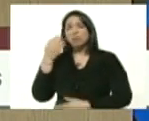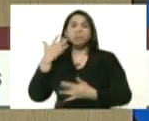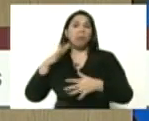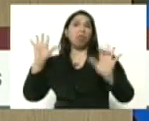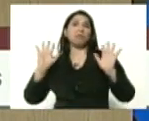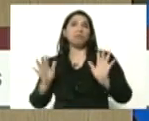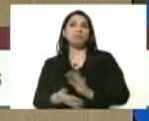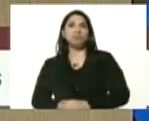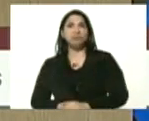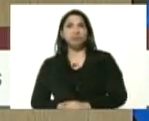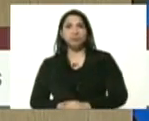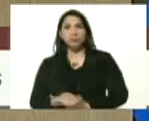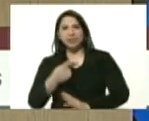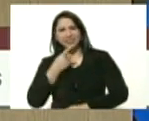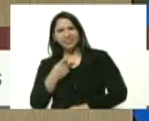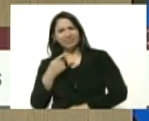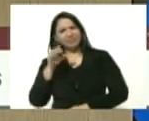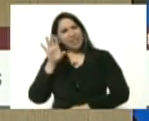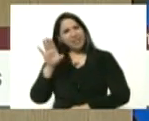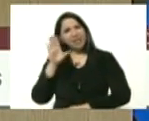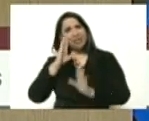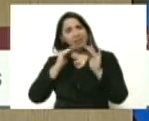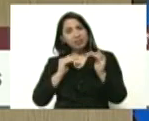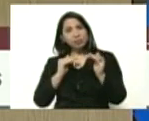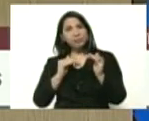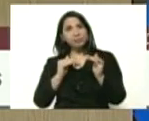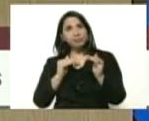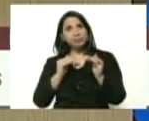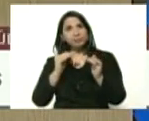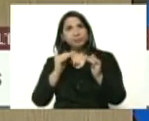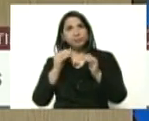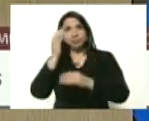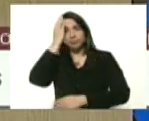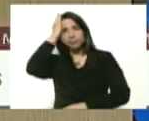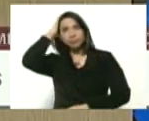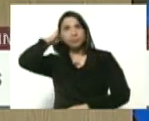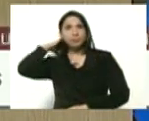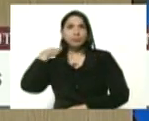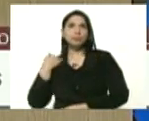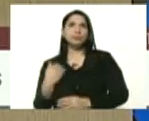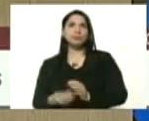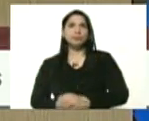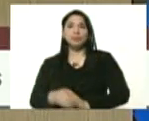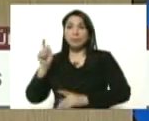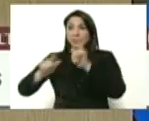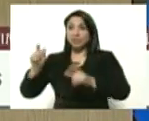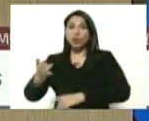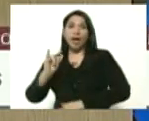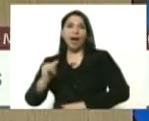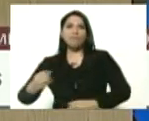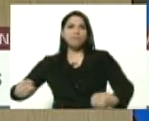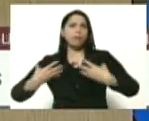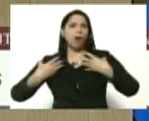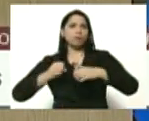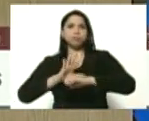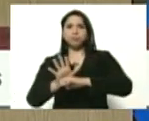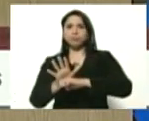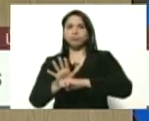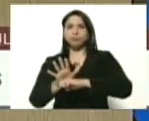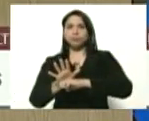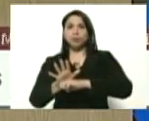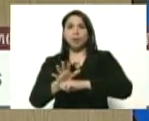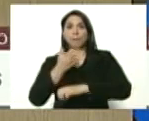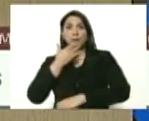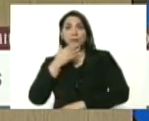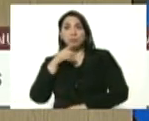México, que es un país que está atendiendo en estos momentos los pacientes que presentan una infección por COVID-19. Si usted